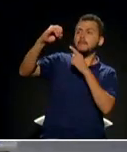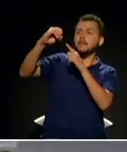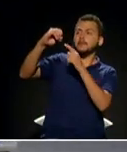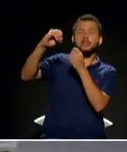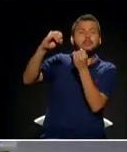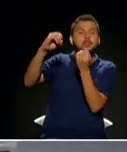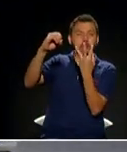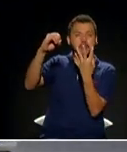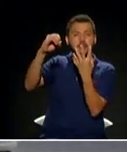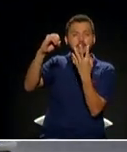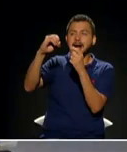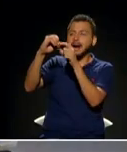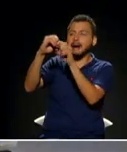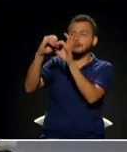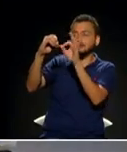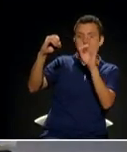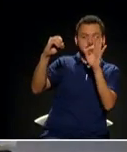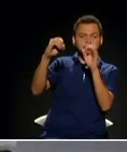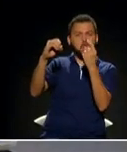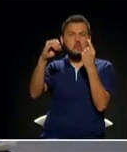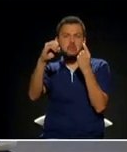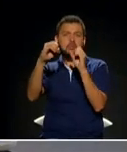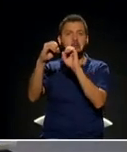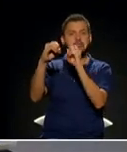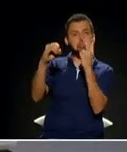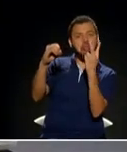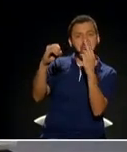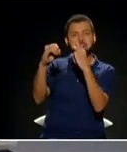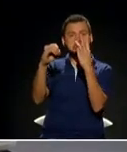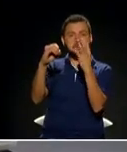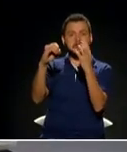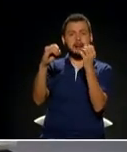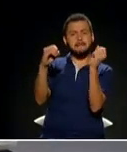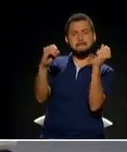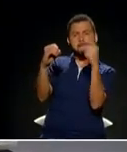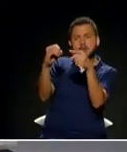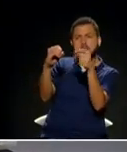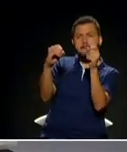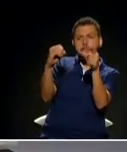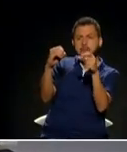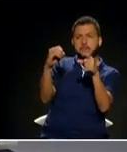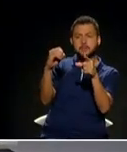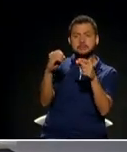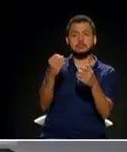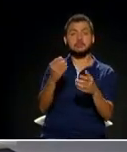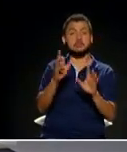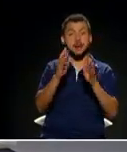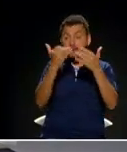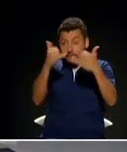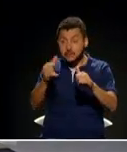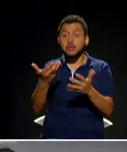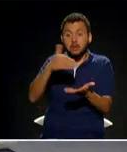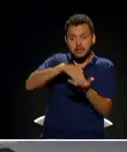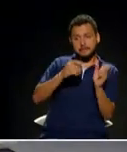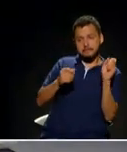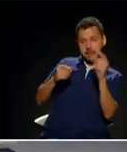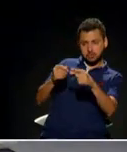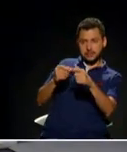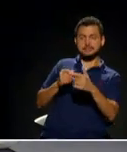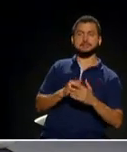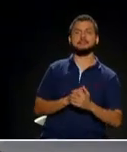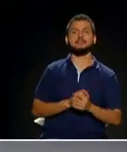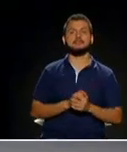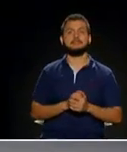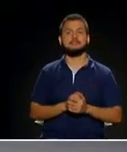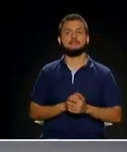hago la pregunta tienen un minuto para responder les hago una contra una contra pregunta y finalmente tienen 30 segundos para iniciamos